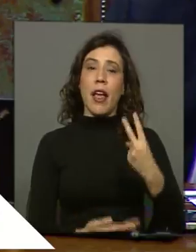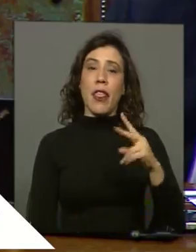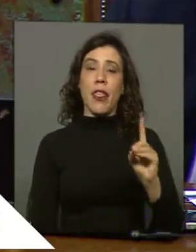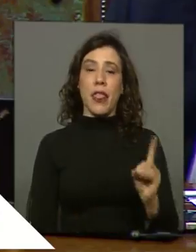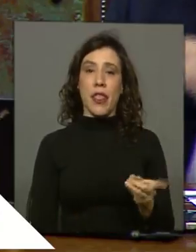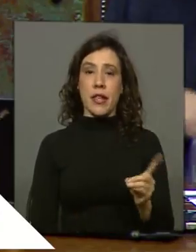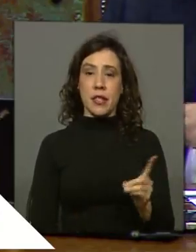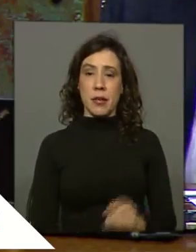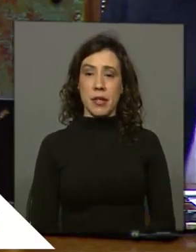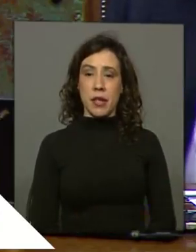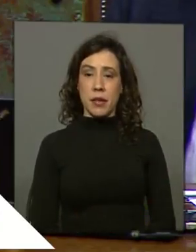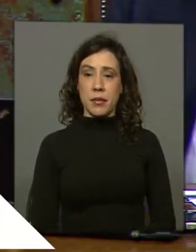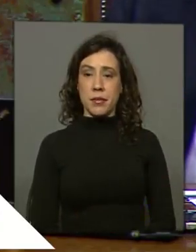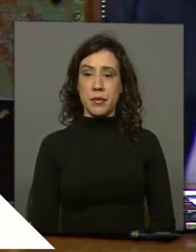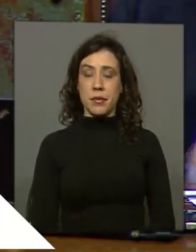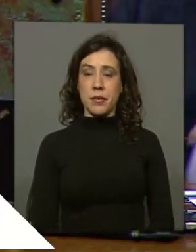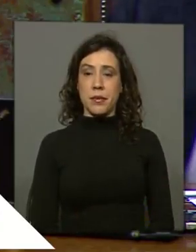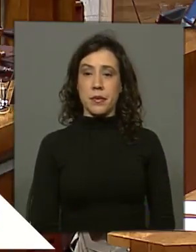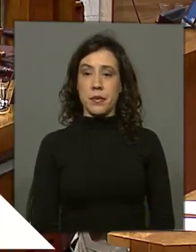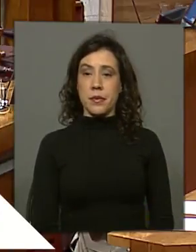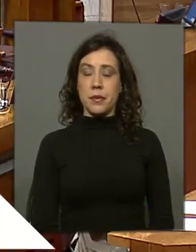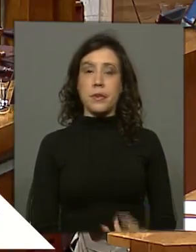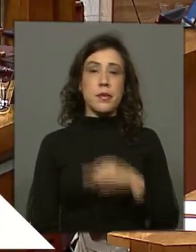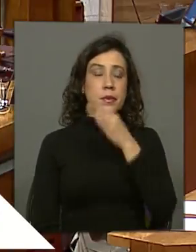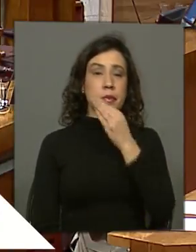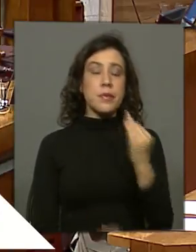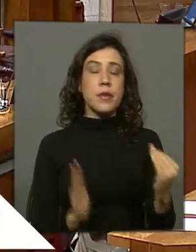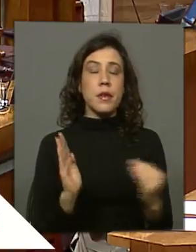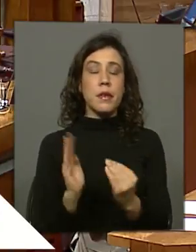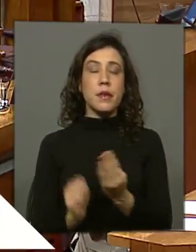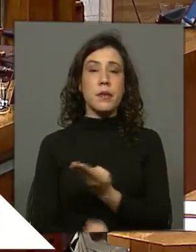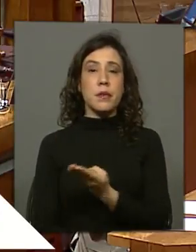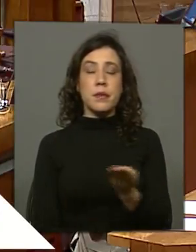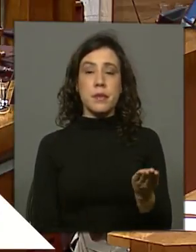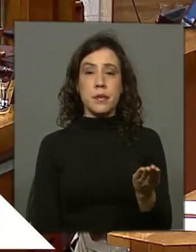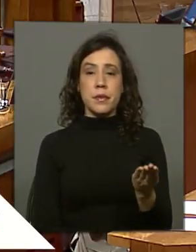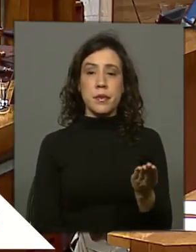discapacidad para hablar a favor ofrezco la palabra